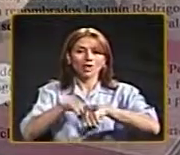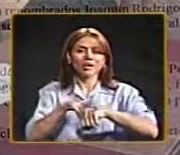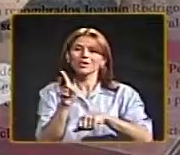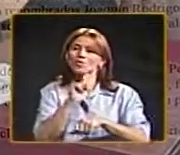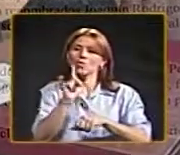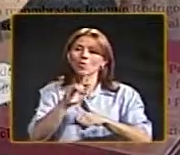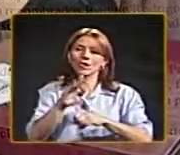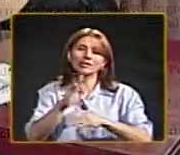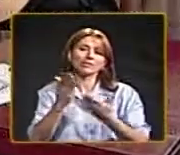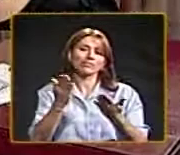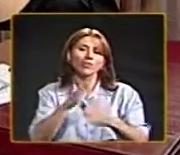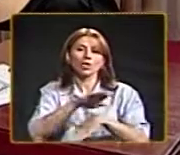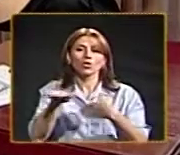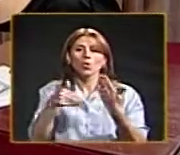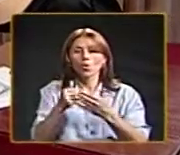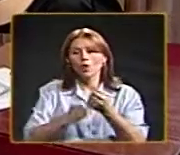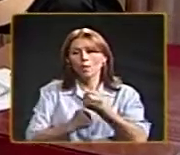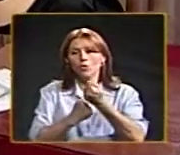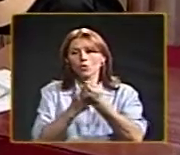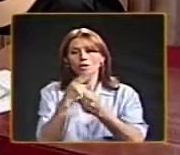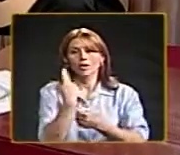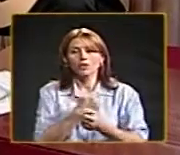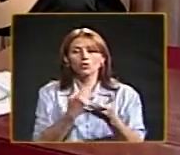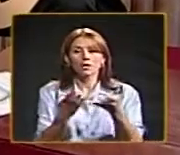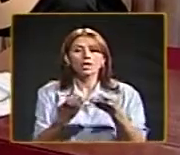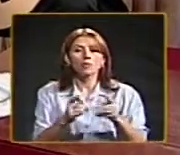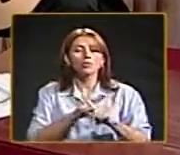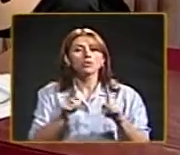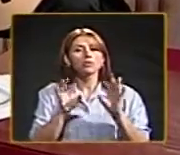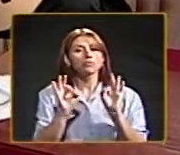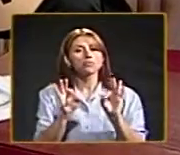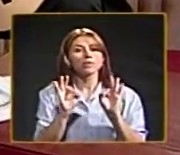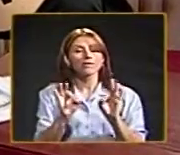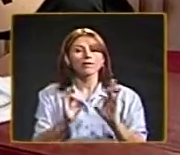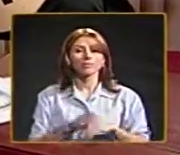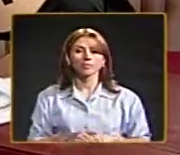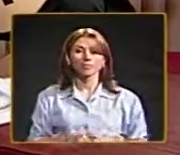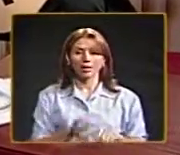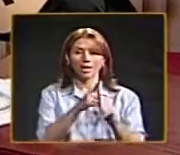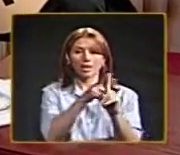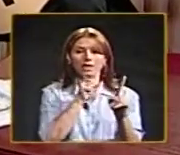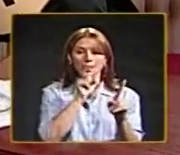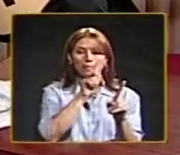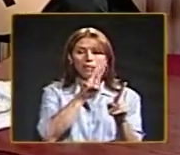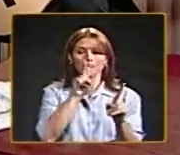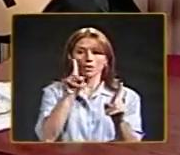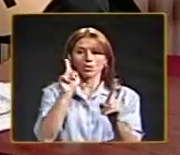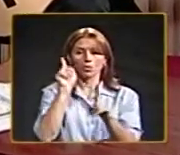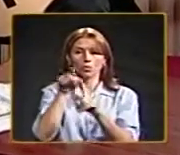pero sí, ahí está presente también el Ministerio de Cultura. Sí. Del 21 al 25 de